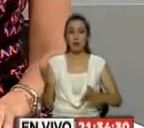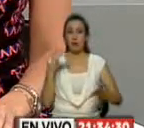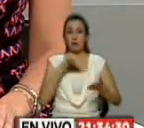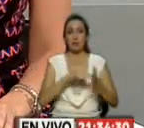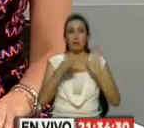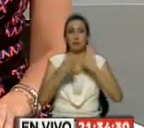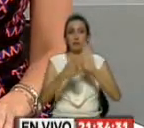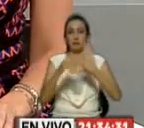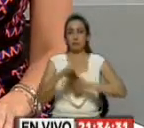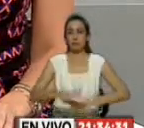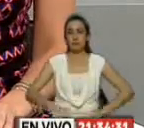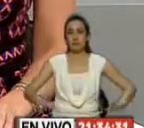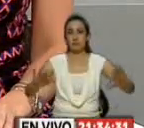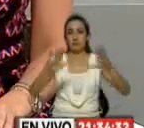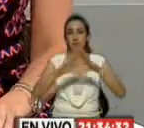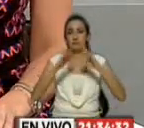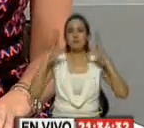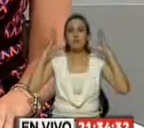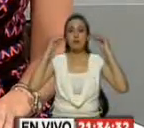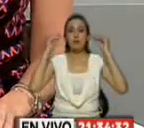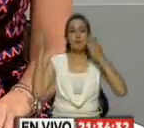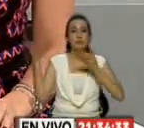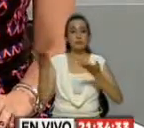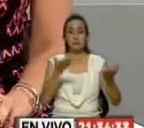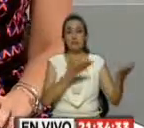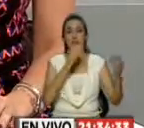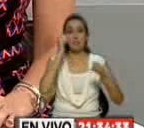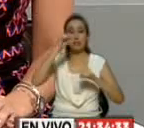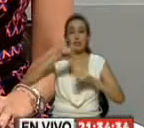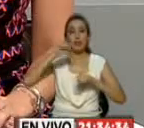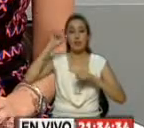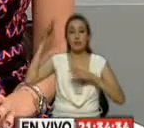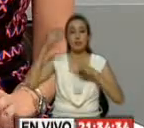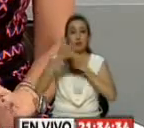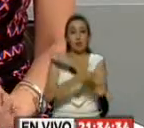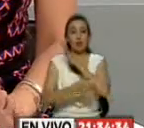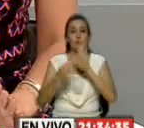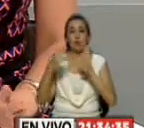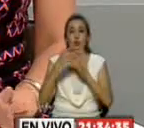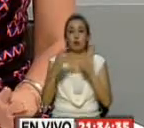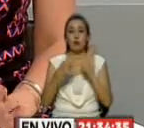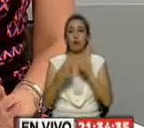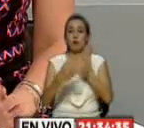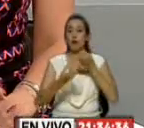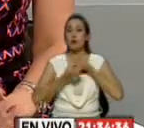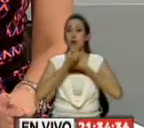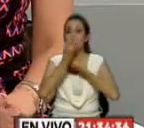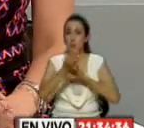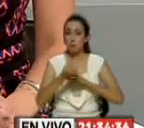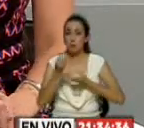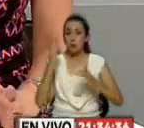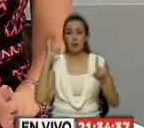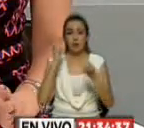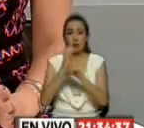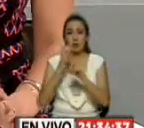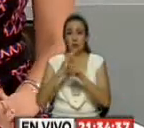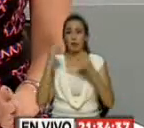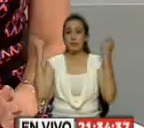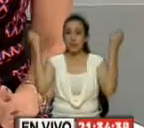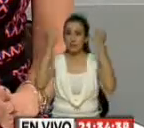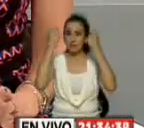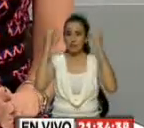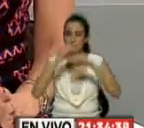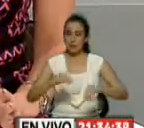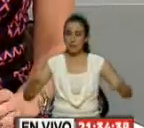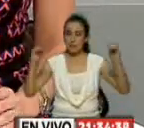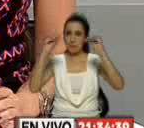nueva parrilla en la que ofrece a sus oyentes de todo el país una programación que incluye información, segmentos de opinión, entretenimiento y más